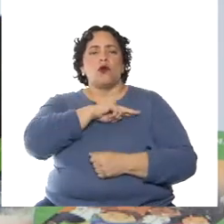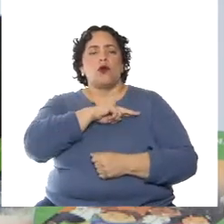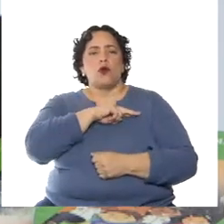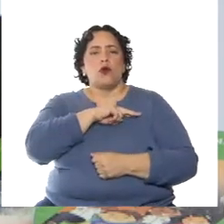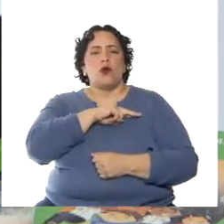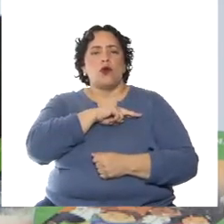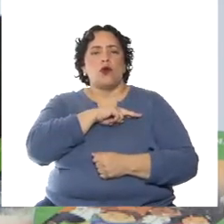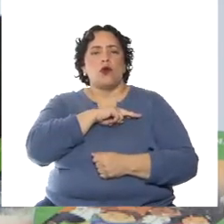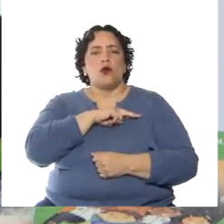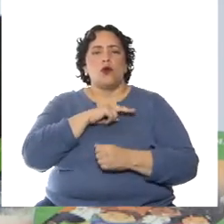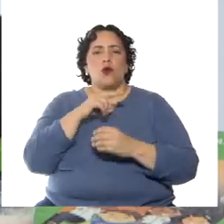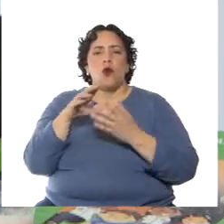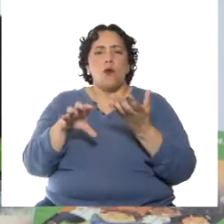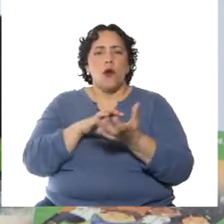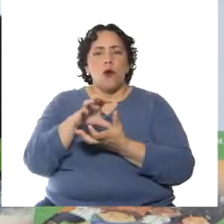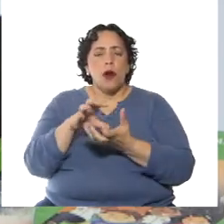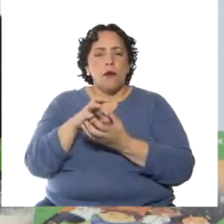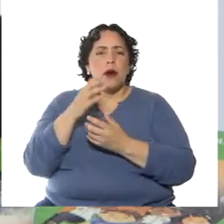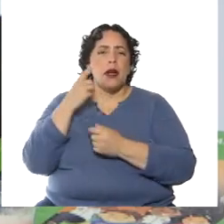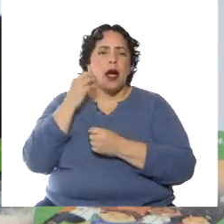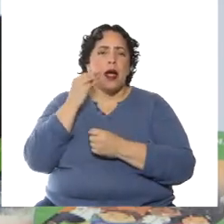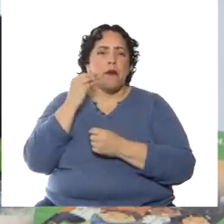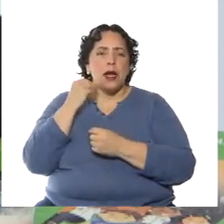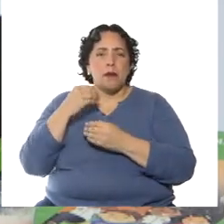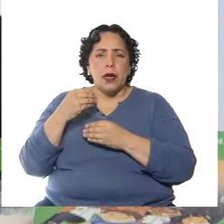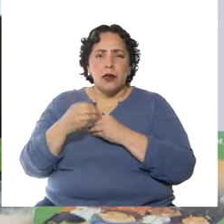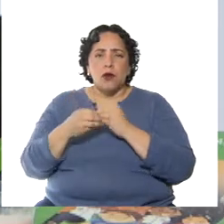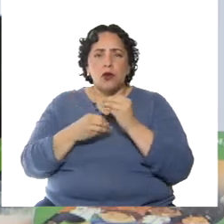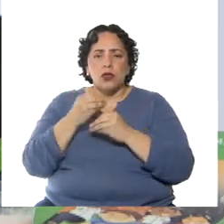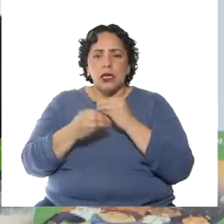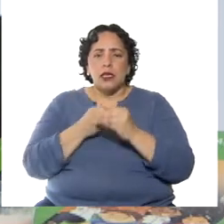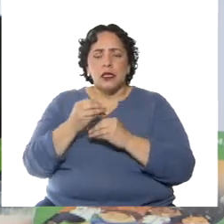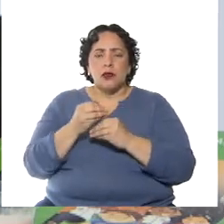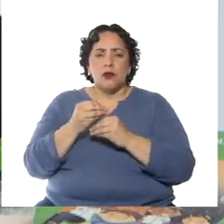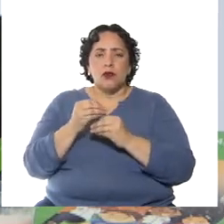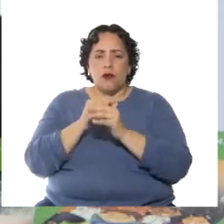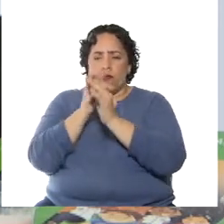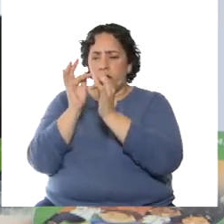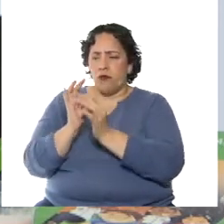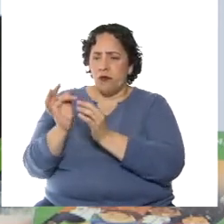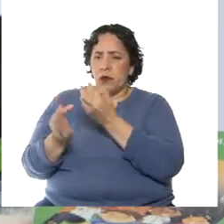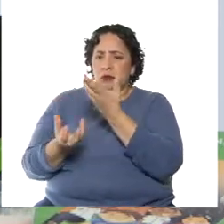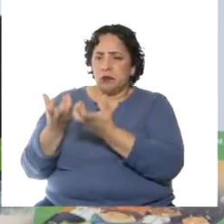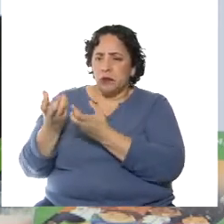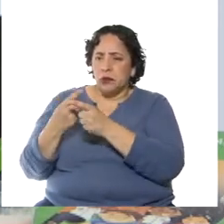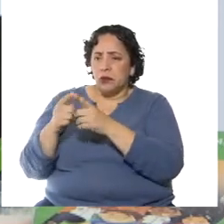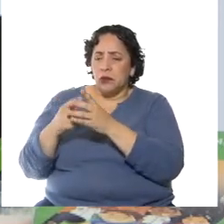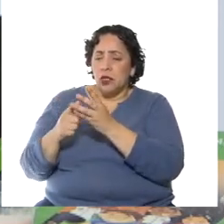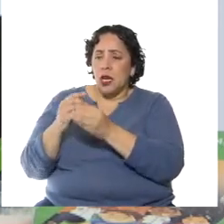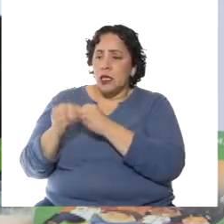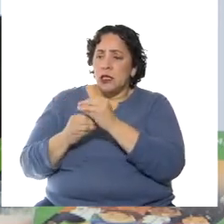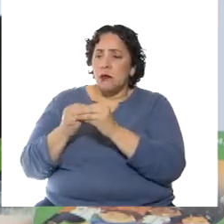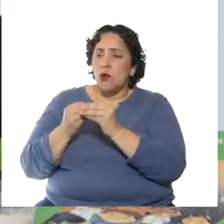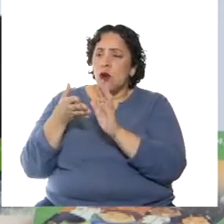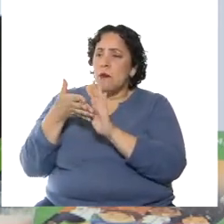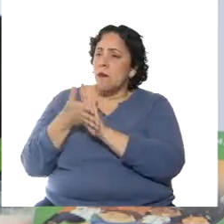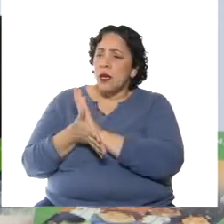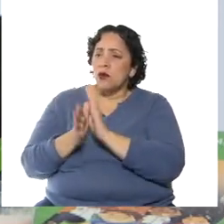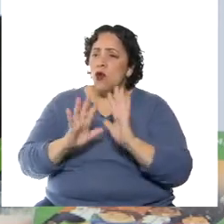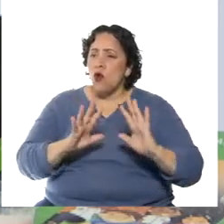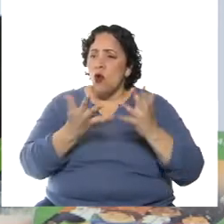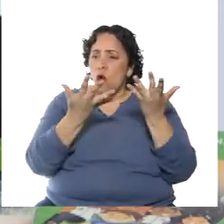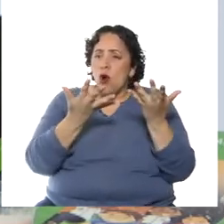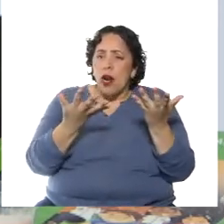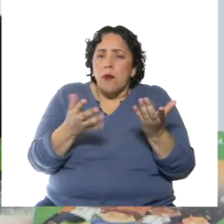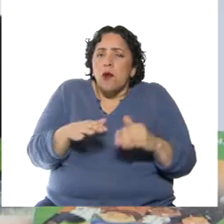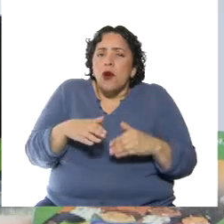esta con este problema, con esta experimentación, con este método científico que nosotros empezamos a aplicar? ¿Qué fue lo que logramos? ¿Qué